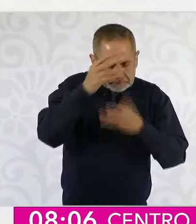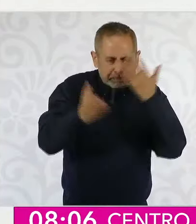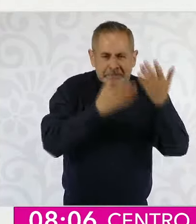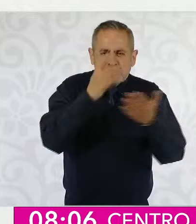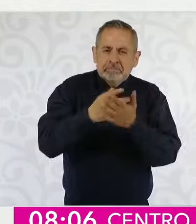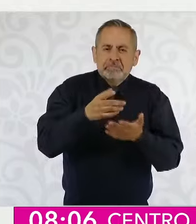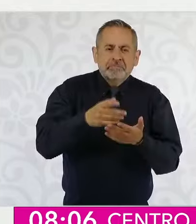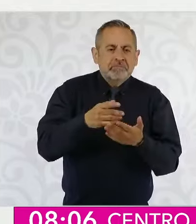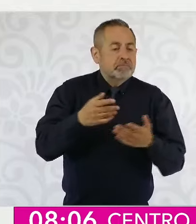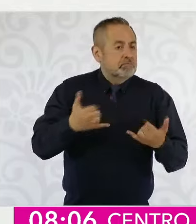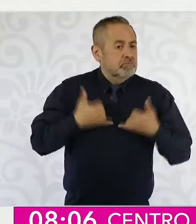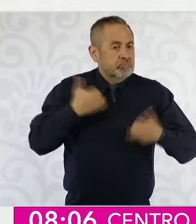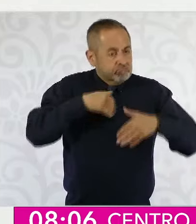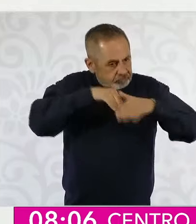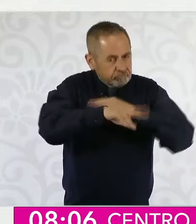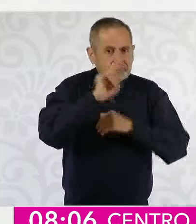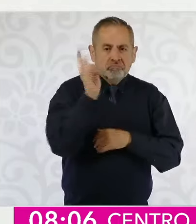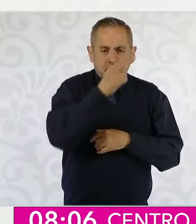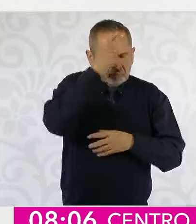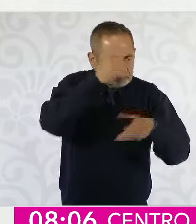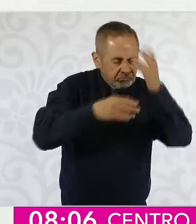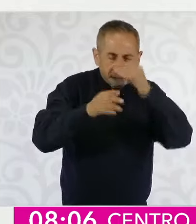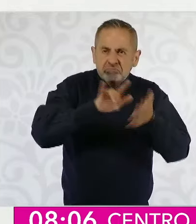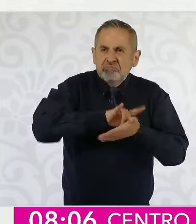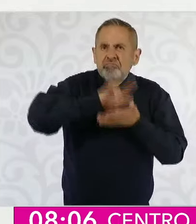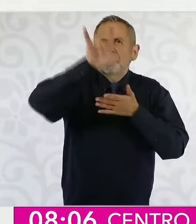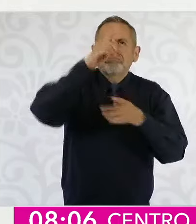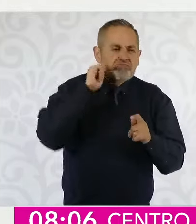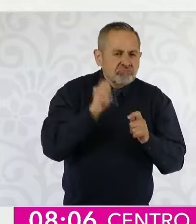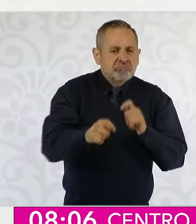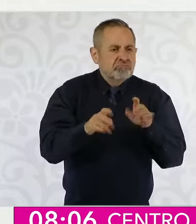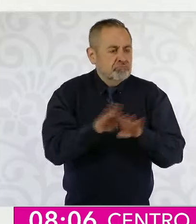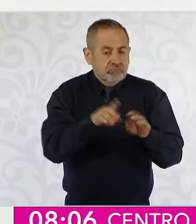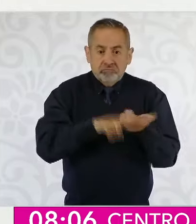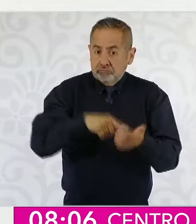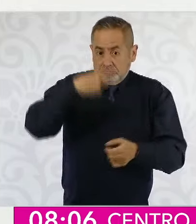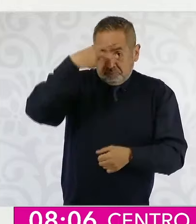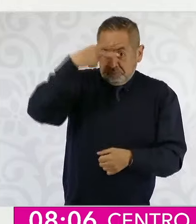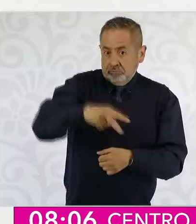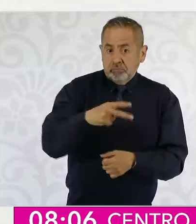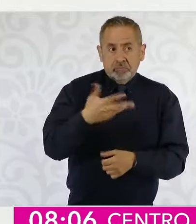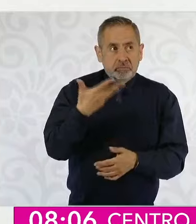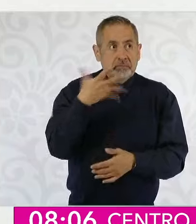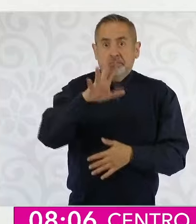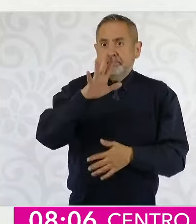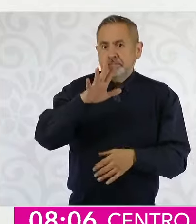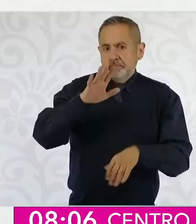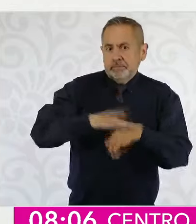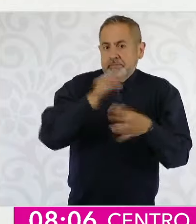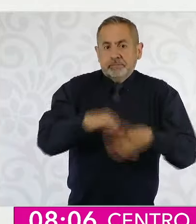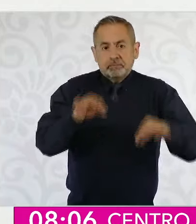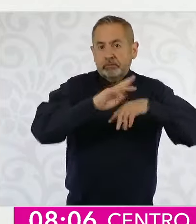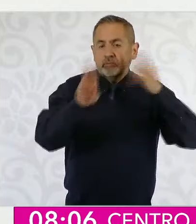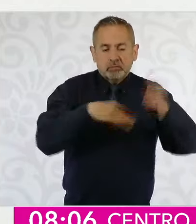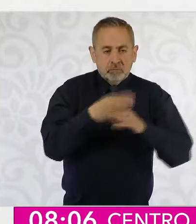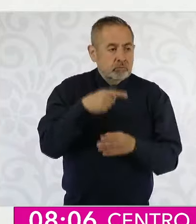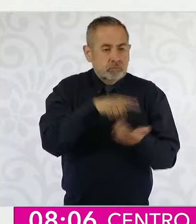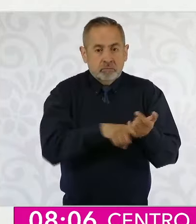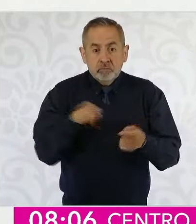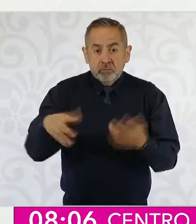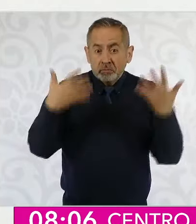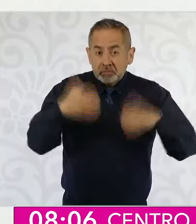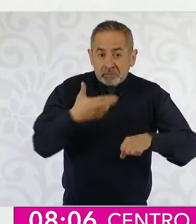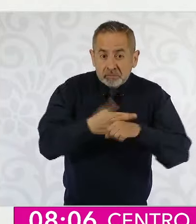hoy permite que la industria aeroespacial en México sea una de las 10 más grandes del mundo. Y bueno, sus empresas